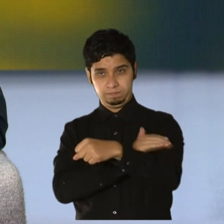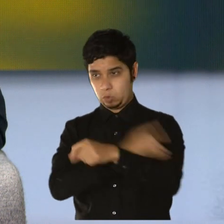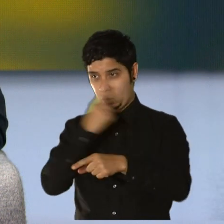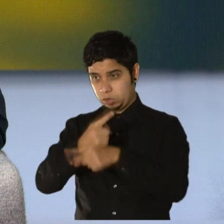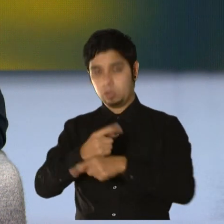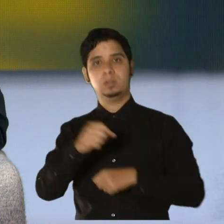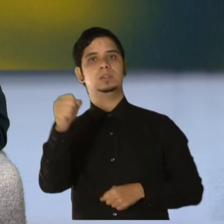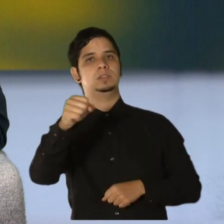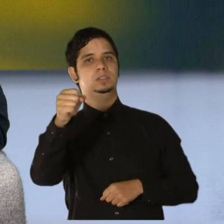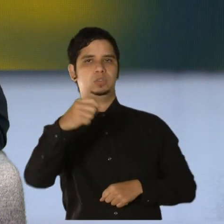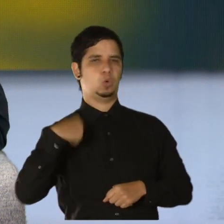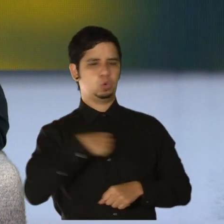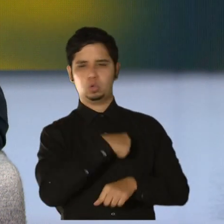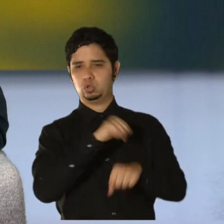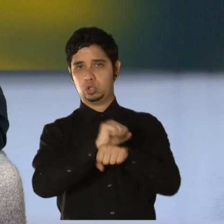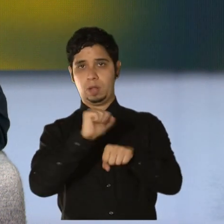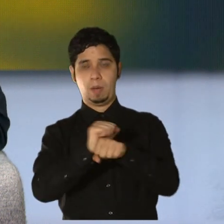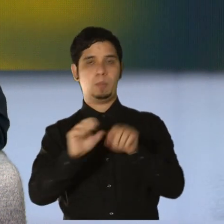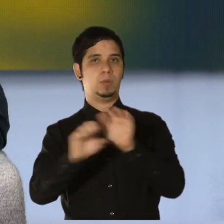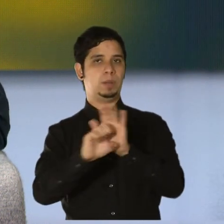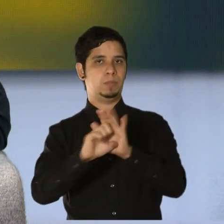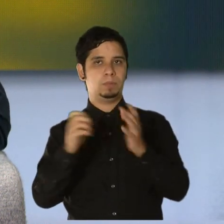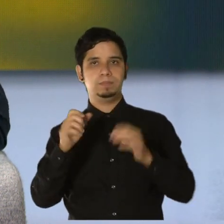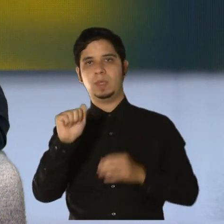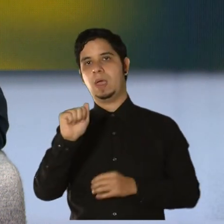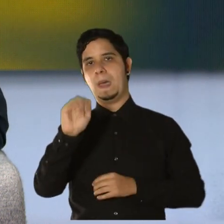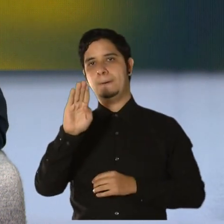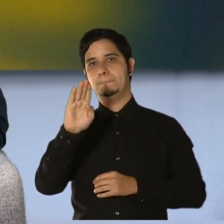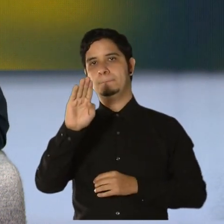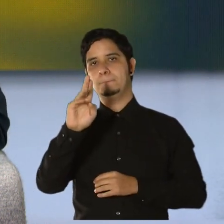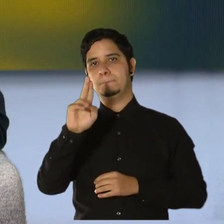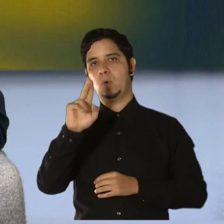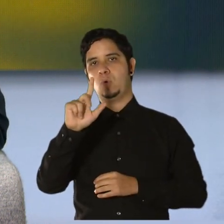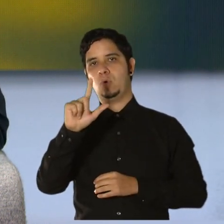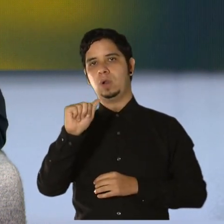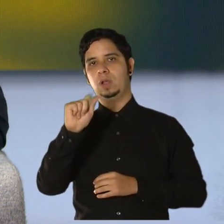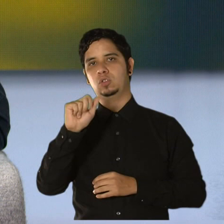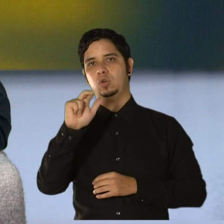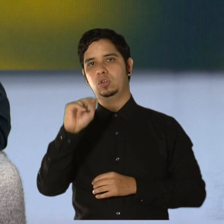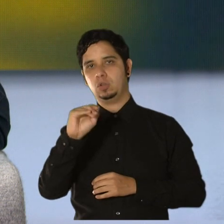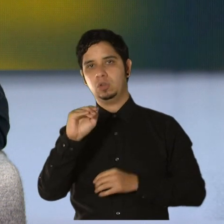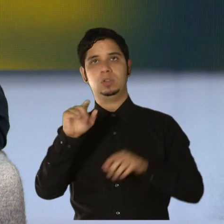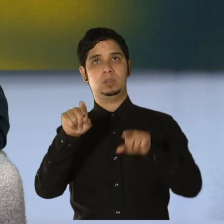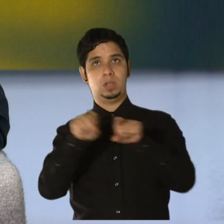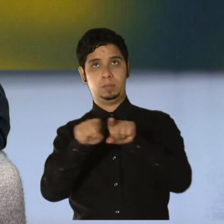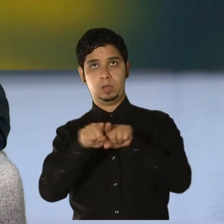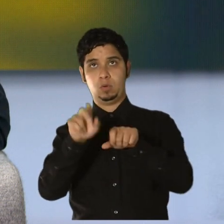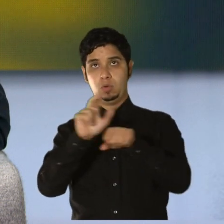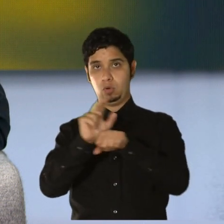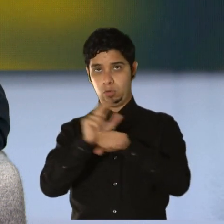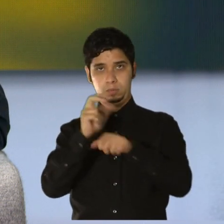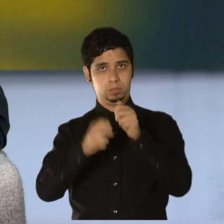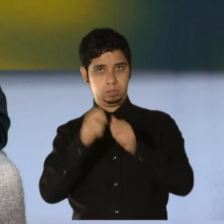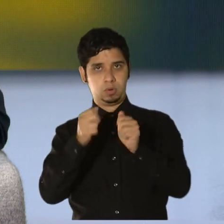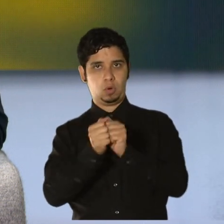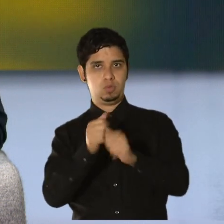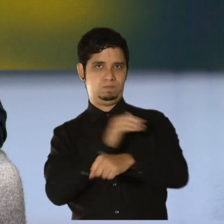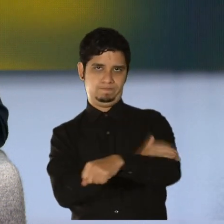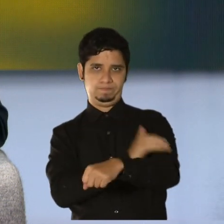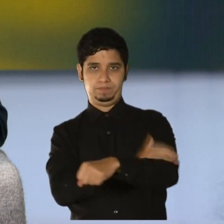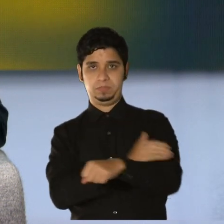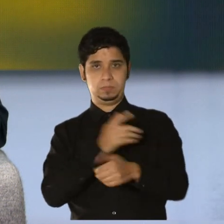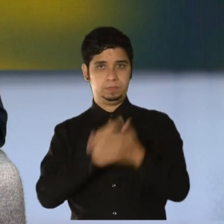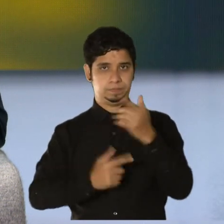Trabajamos directamente lo que es el tratamiento ambulatorio, ¿verdad? Como bien usted dice, con el tratamiento de uso problemático de sustancias. Somos un